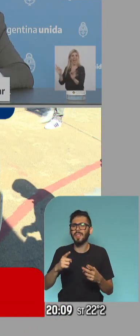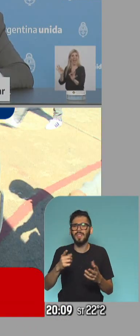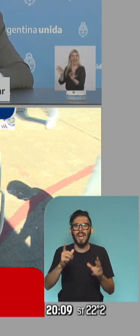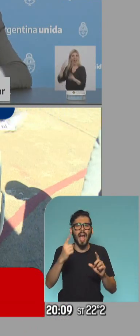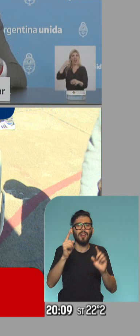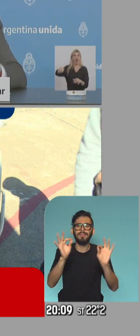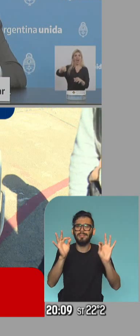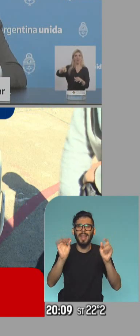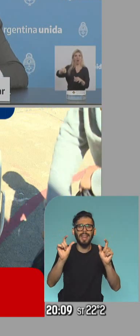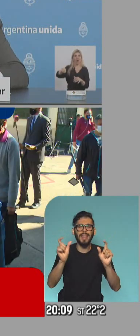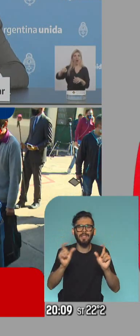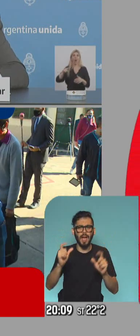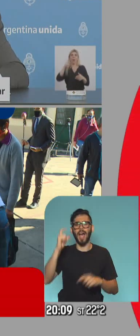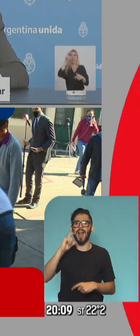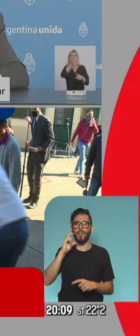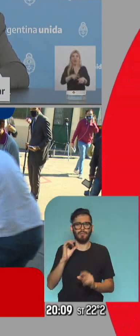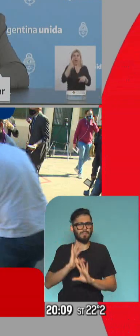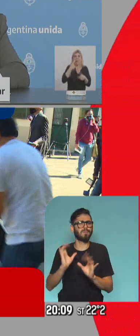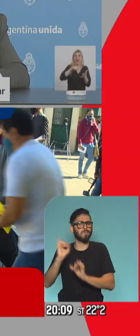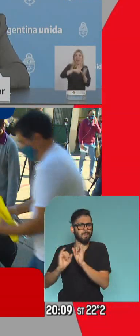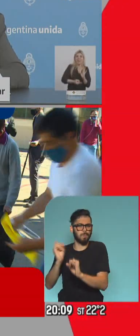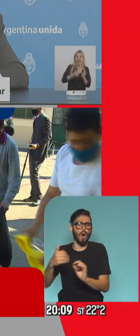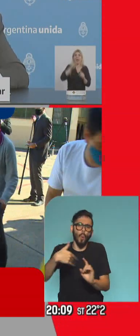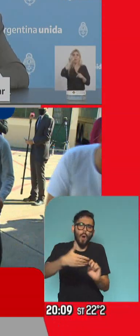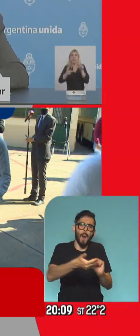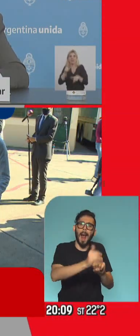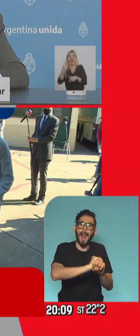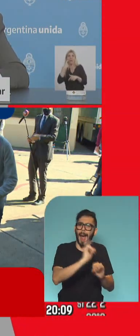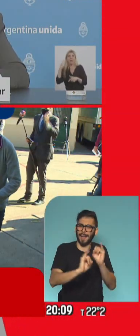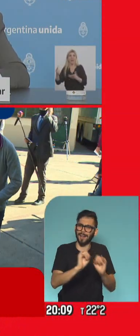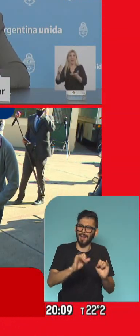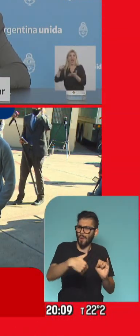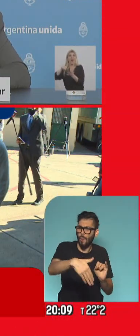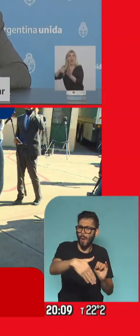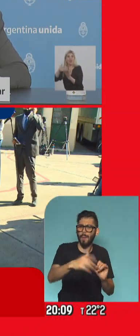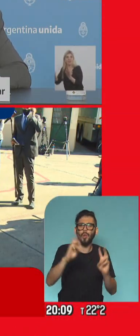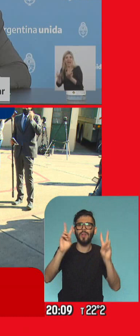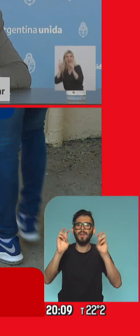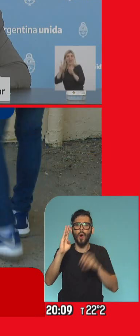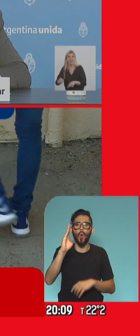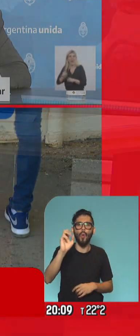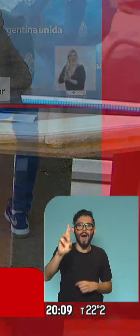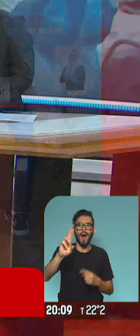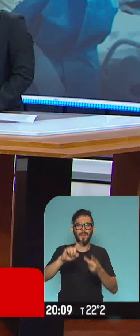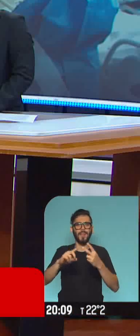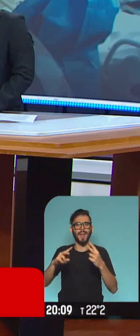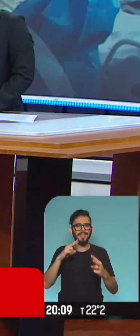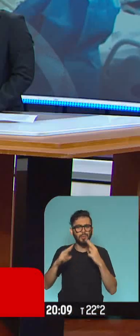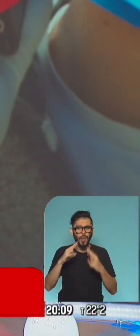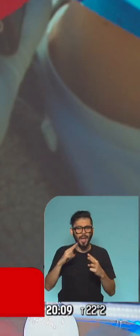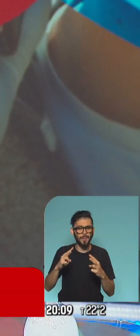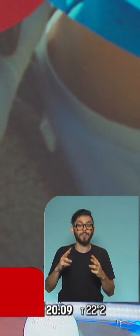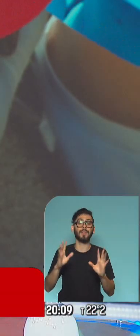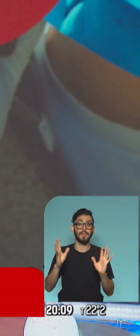viendo. Ya habló Axel Kicillof, va a hablar Horacio Rodríguez Larreta, pero lo que tiene que ver con los bares, los restaurantes, que decía, bueno, que